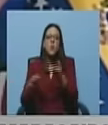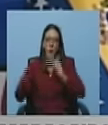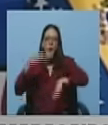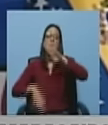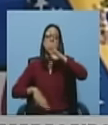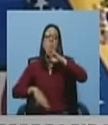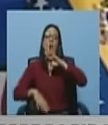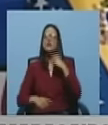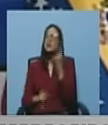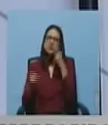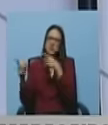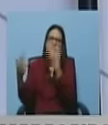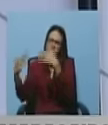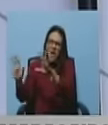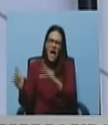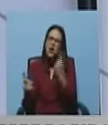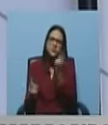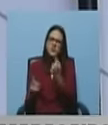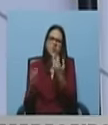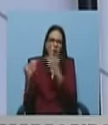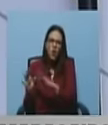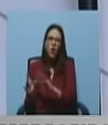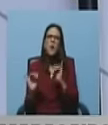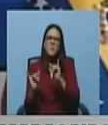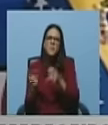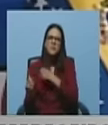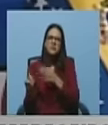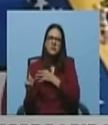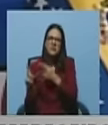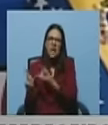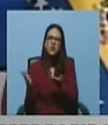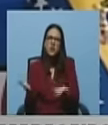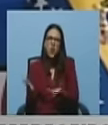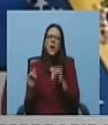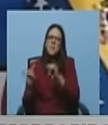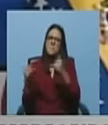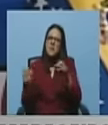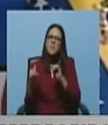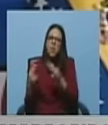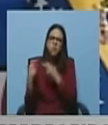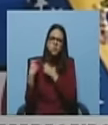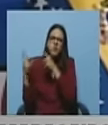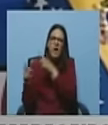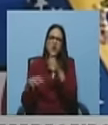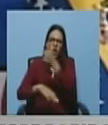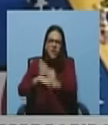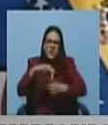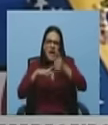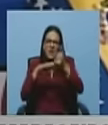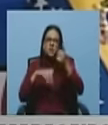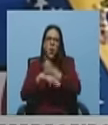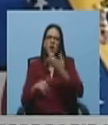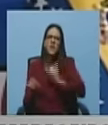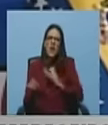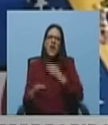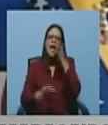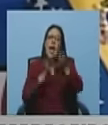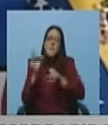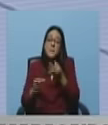caer solos, porque es el mismo señor Ramírez que lo dice, y es el mismo señor Guanipa, su director general de la alcaldía, que